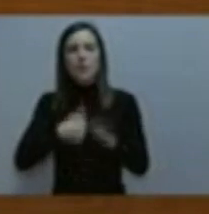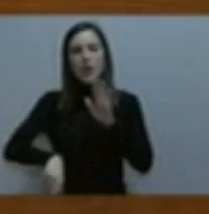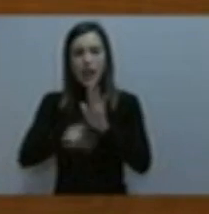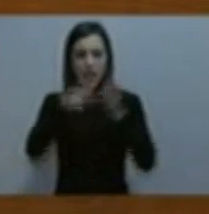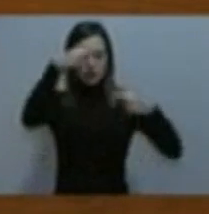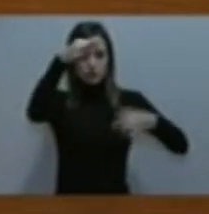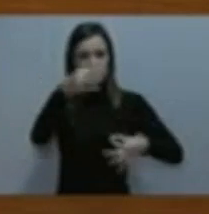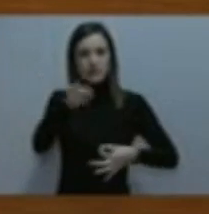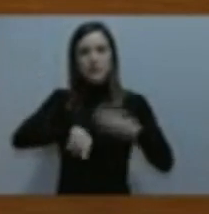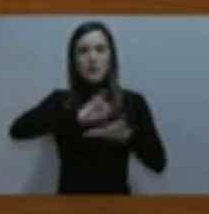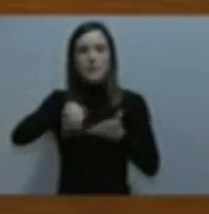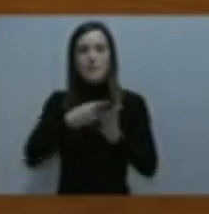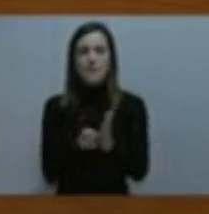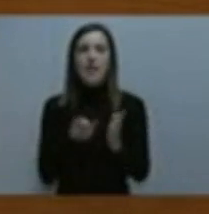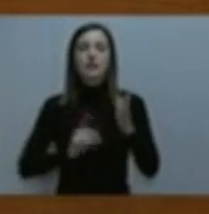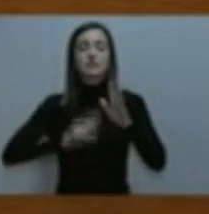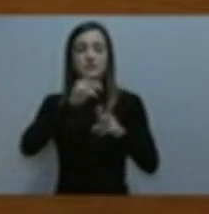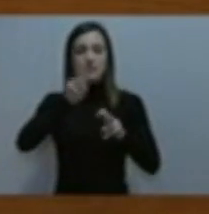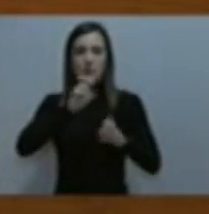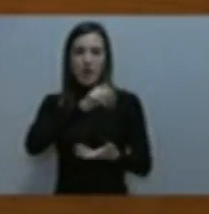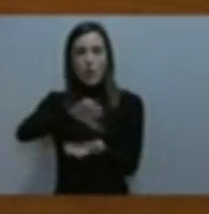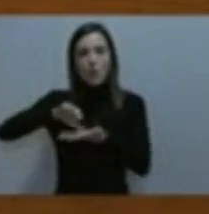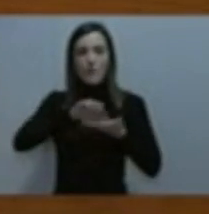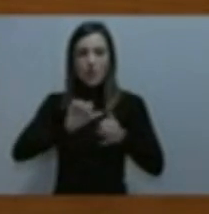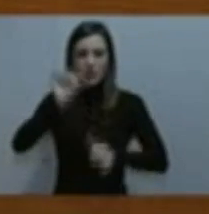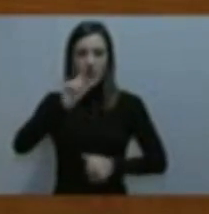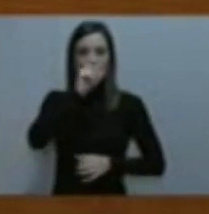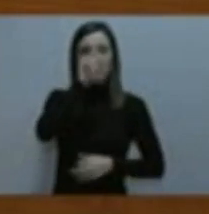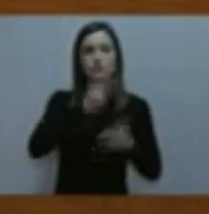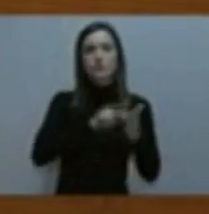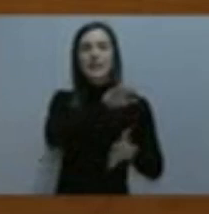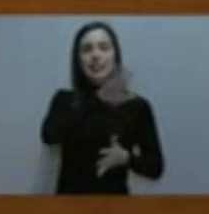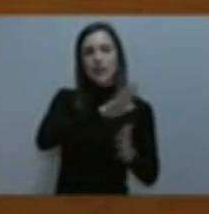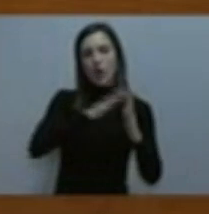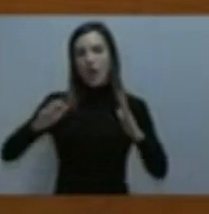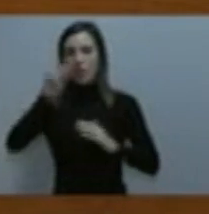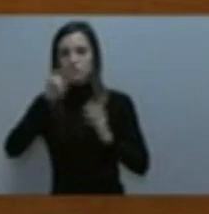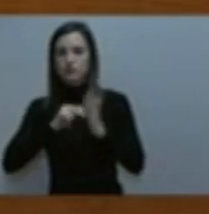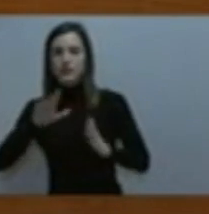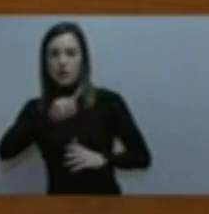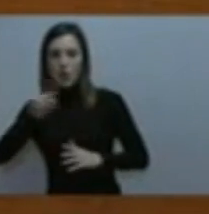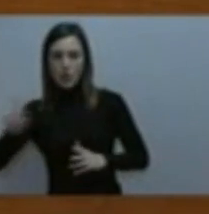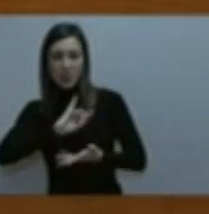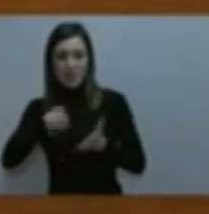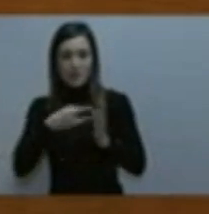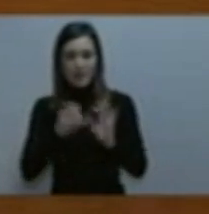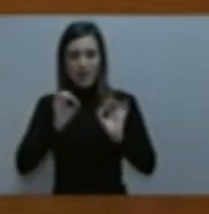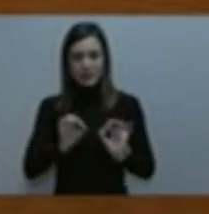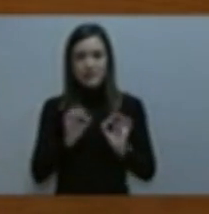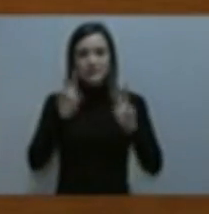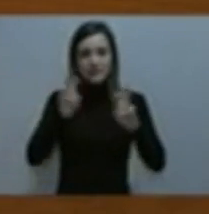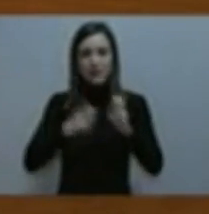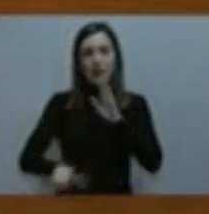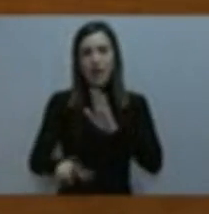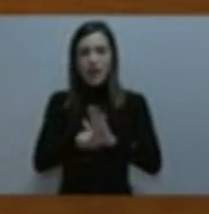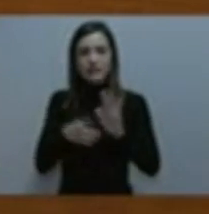de ordenación urbana de Xixón en 2005 y 2011, el plan general al que atenerse a efectos legales, en este